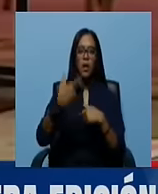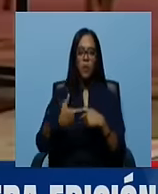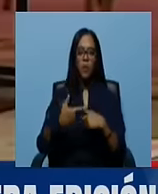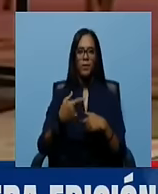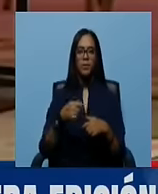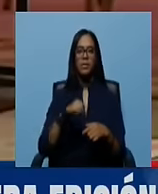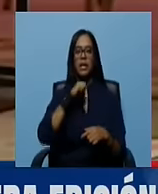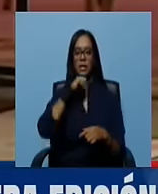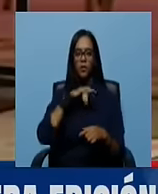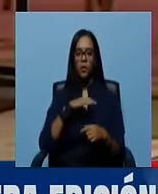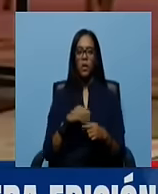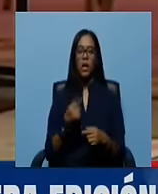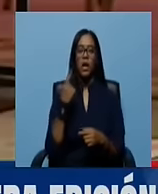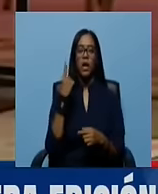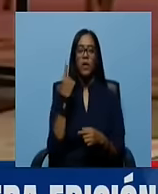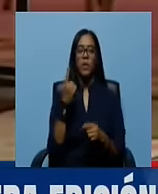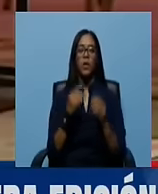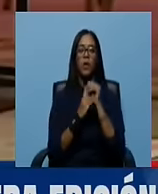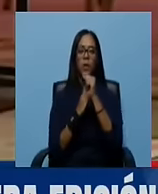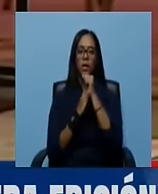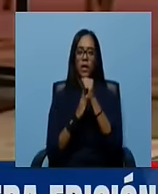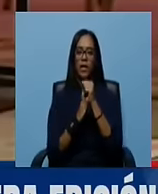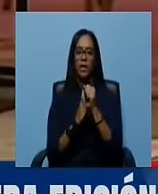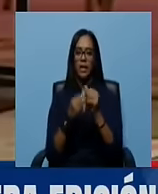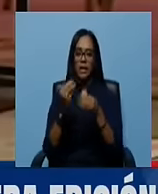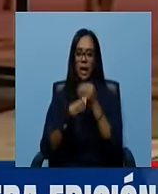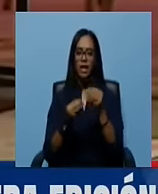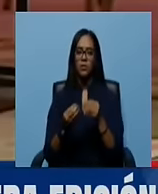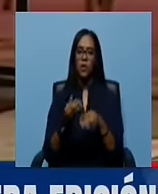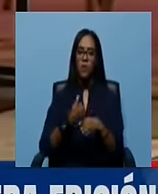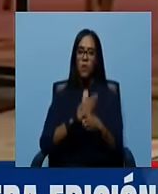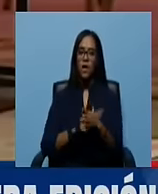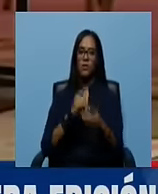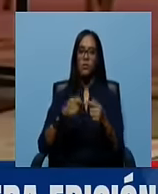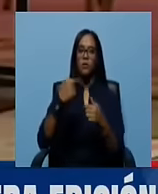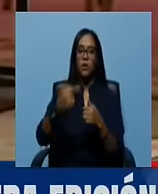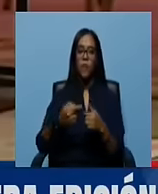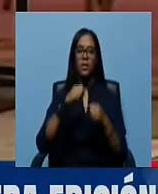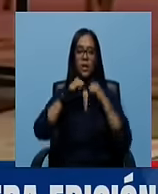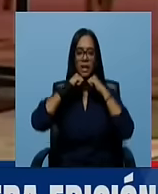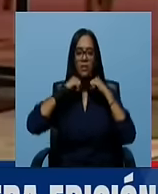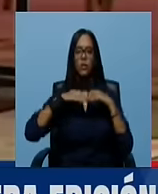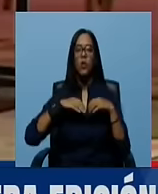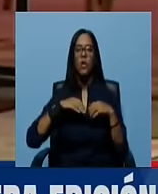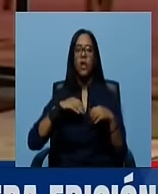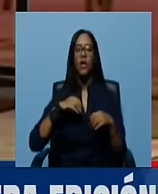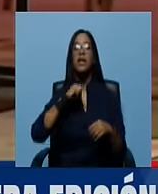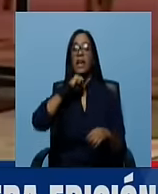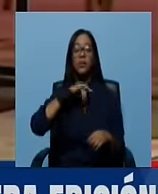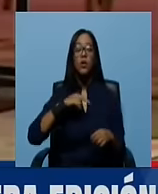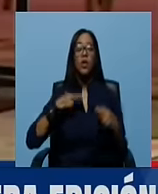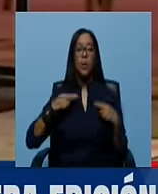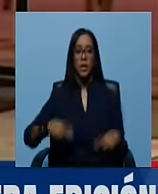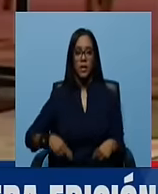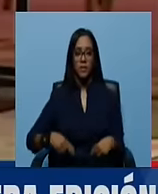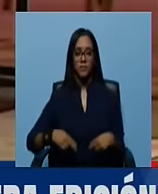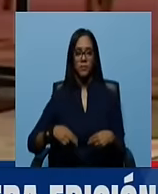el único líder que marcó un antes y un después en la historia de la humanidad. Algún día estaremos